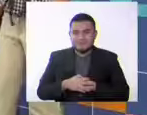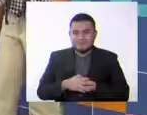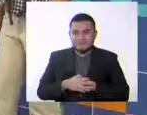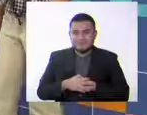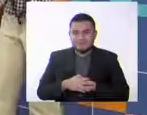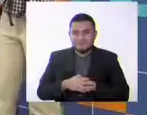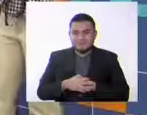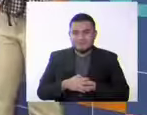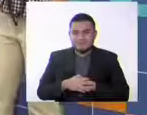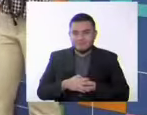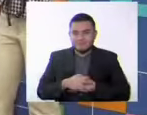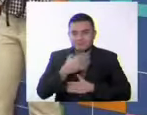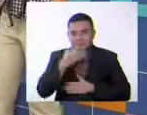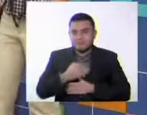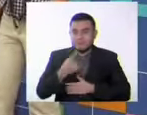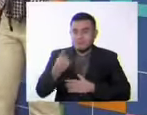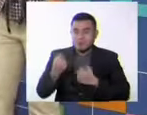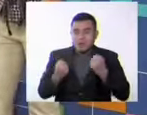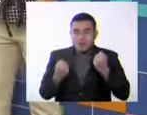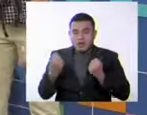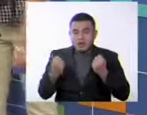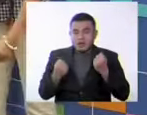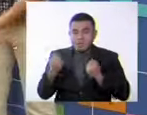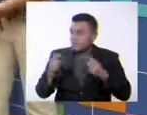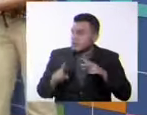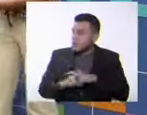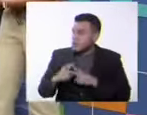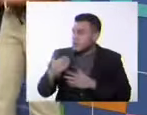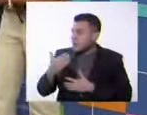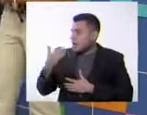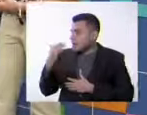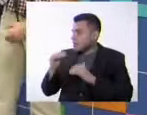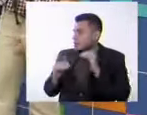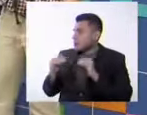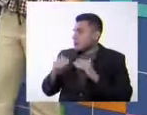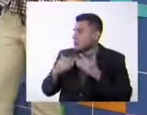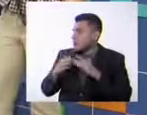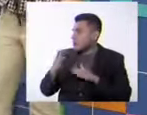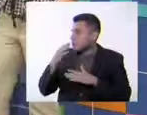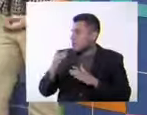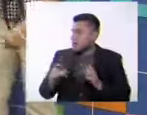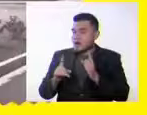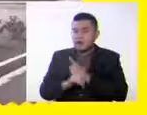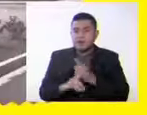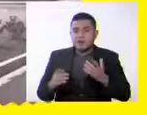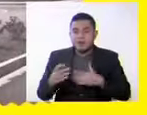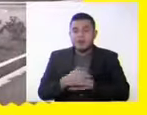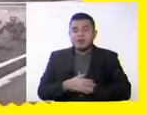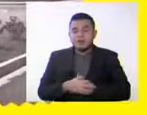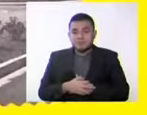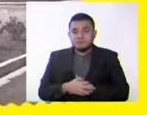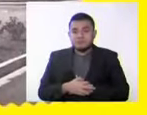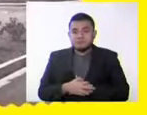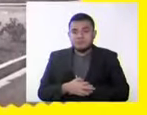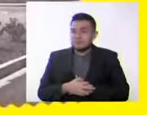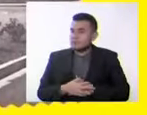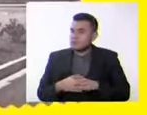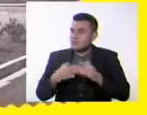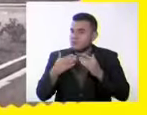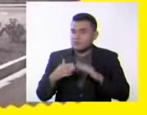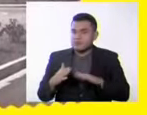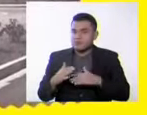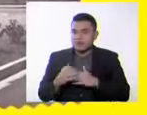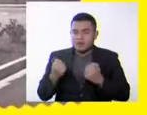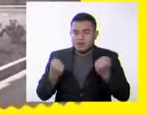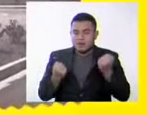digamos, subterráneos. Oye, los carros también que habían en esa época son diferentes, ¿no? También han cambiado. Sí, mira, son muy diferentes a los